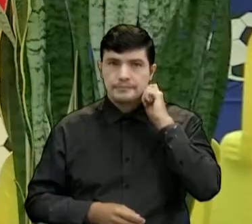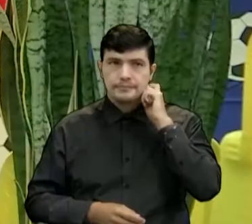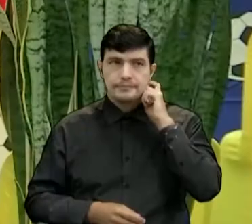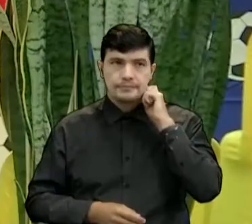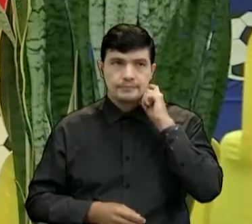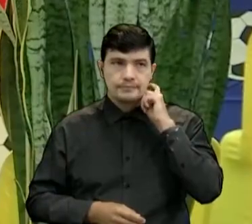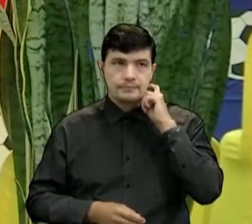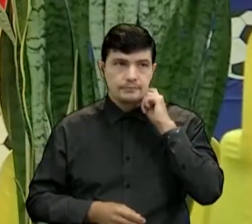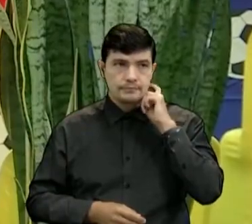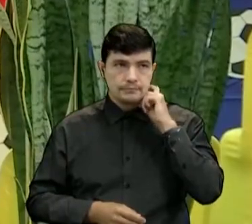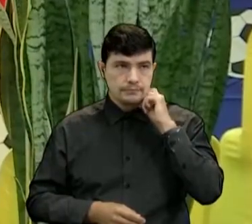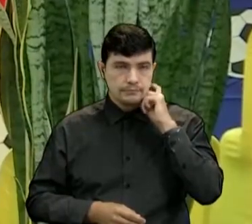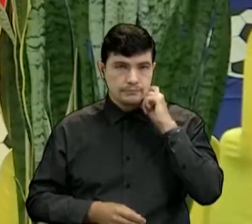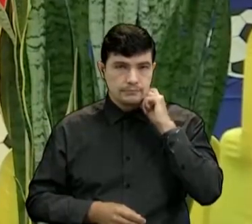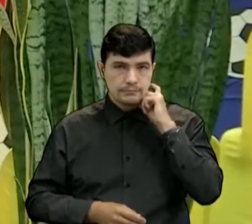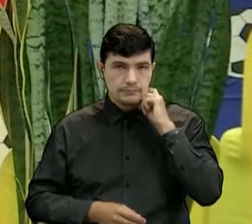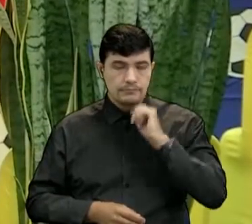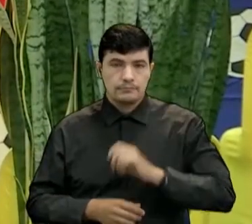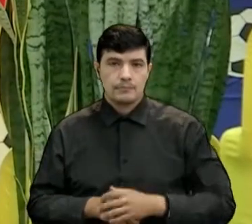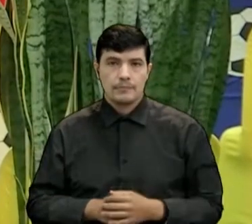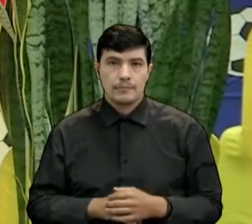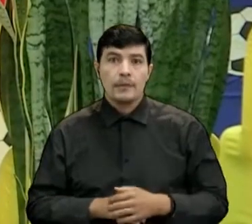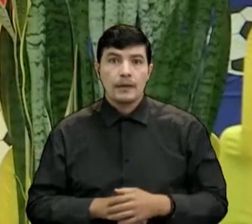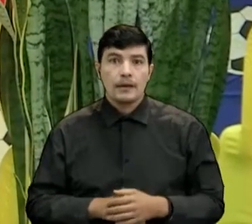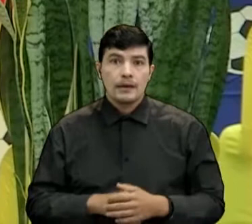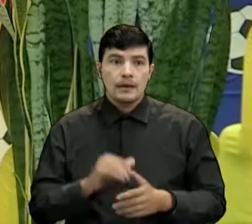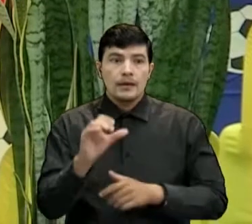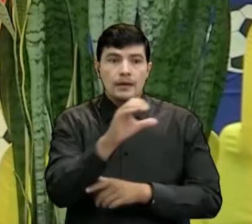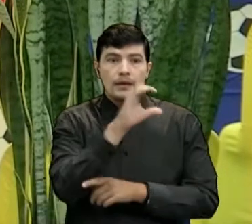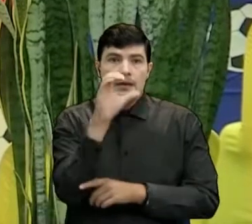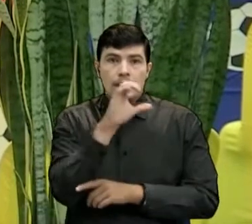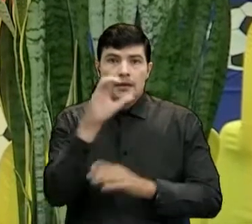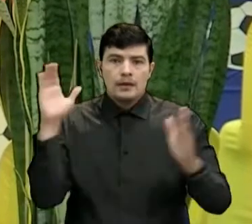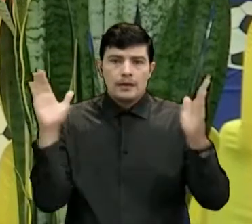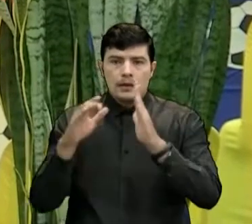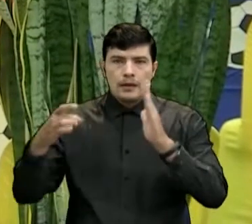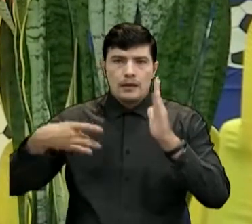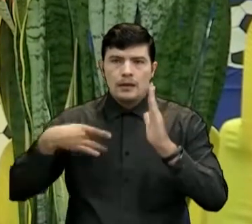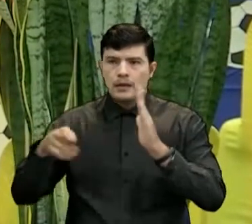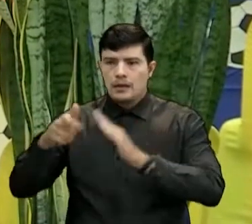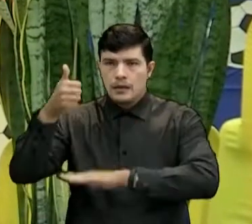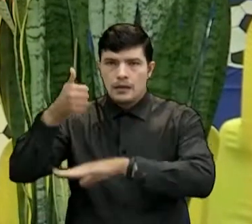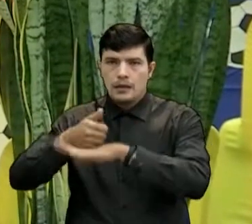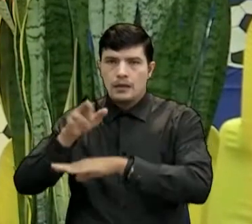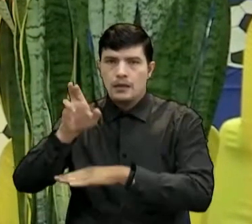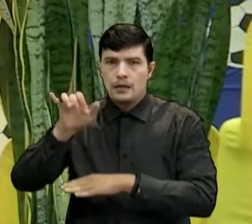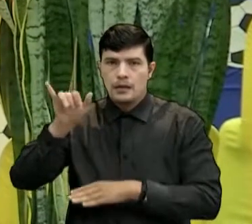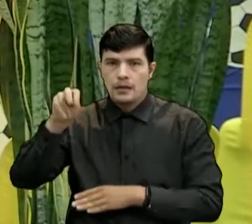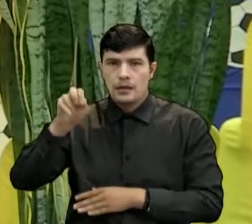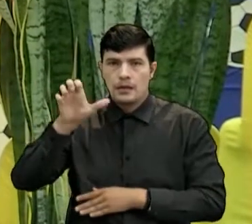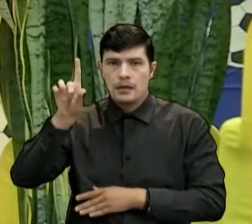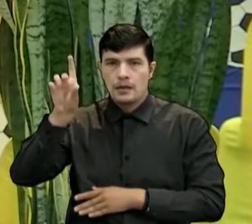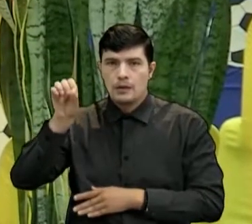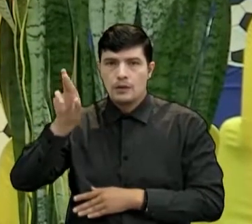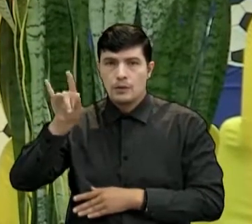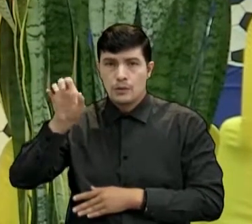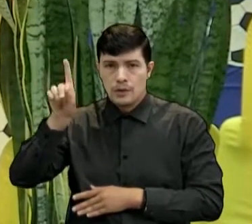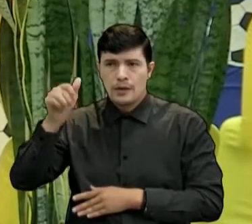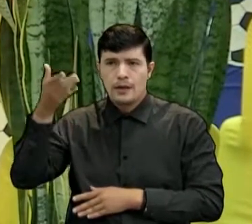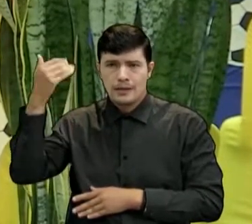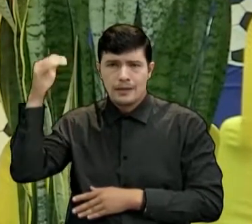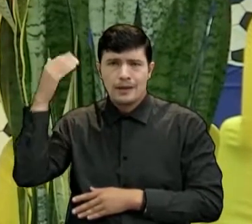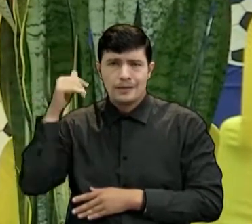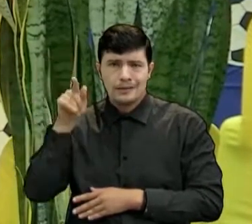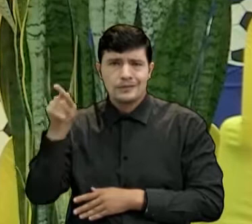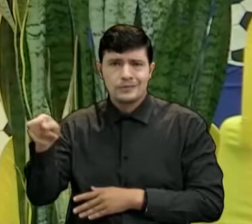chileno. El rival de la selección colombiana de fútbol es dirigido por Reinaldo Rueda, un viejo conocido de la selección nacional. Ya dirigió a Colombia en la